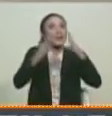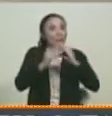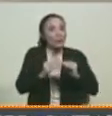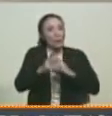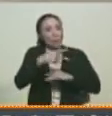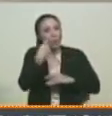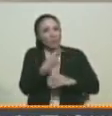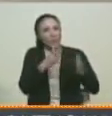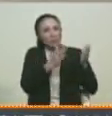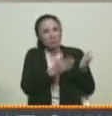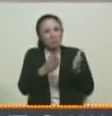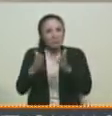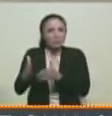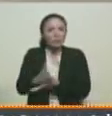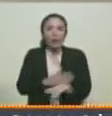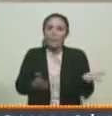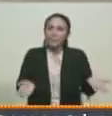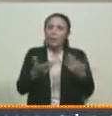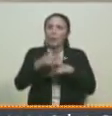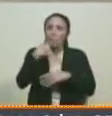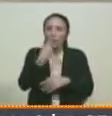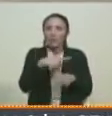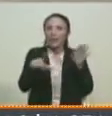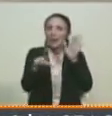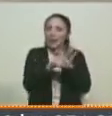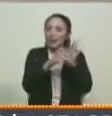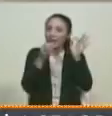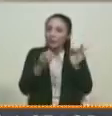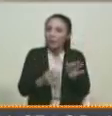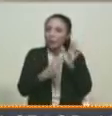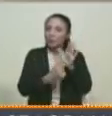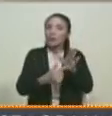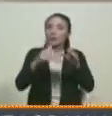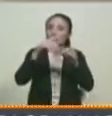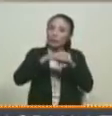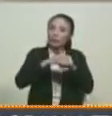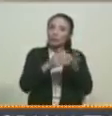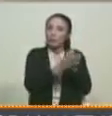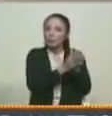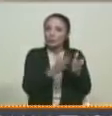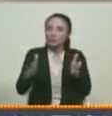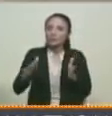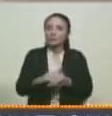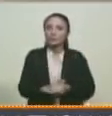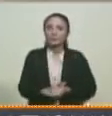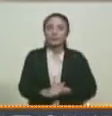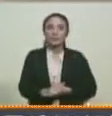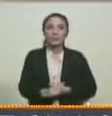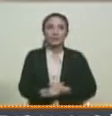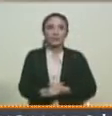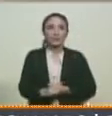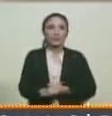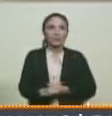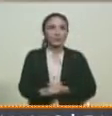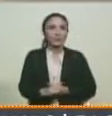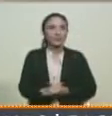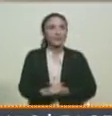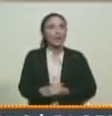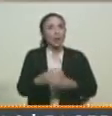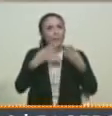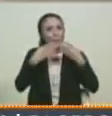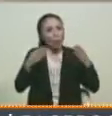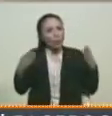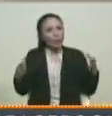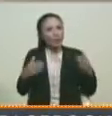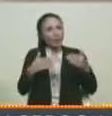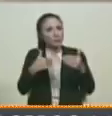nos vamos a hacer política legal, electoral, de masas públicas.